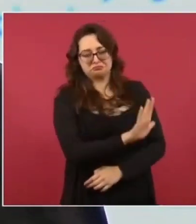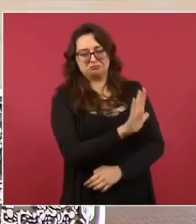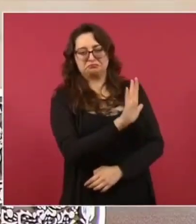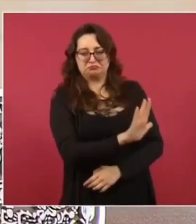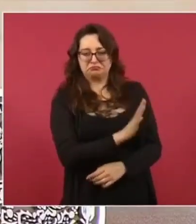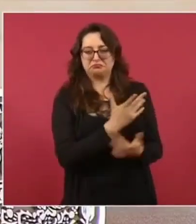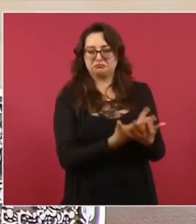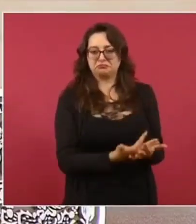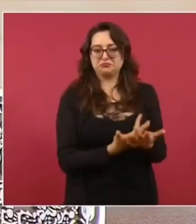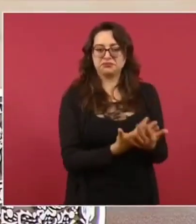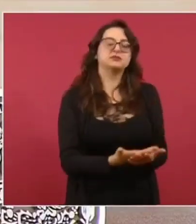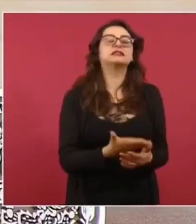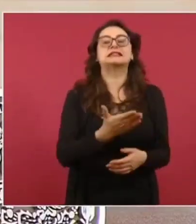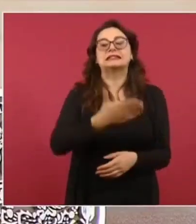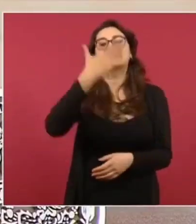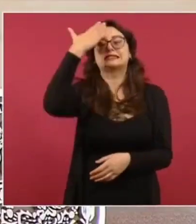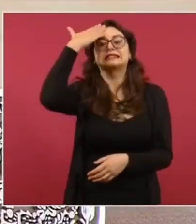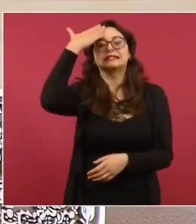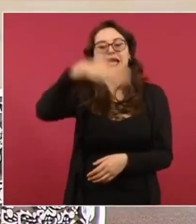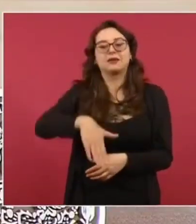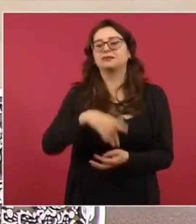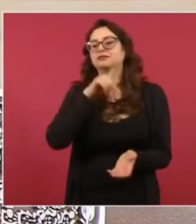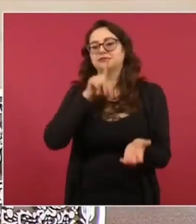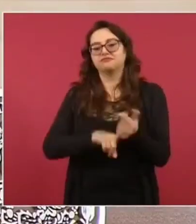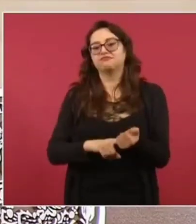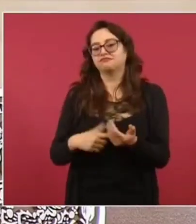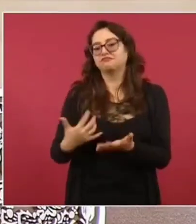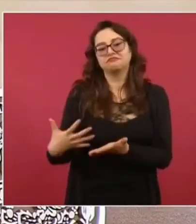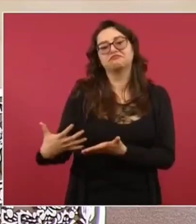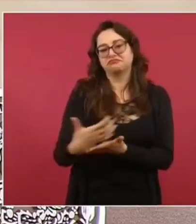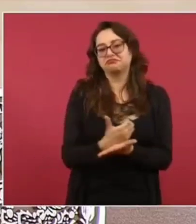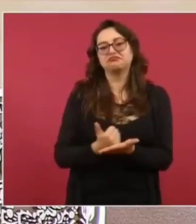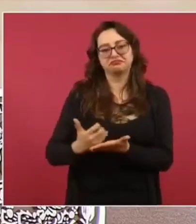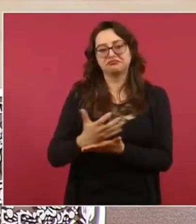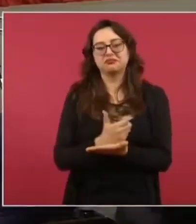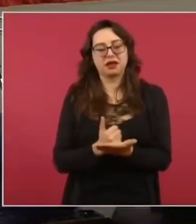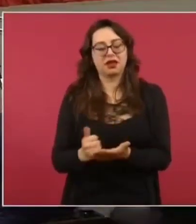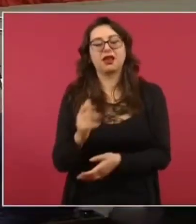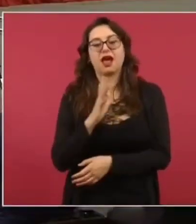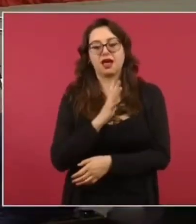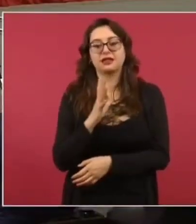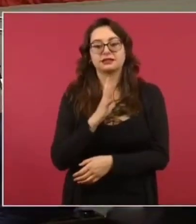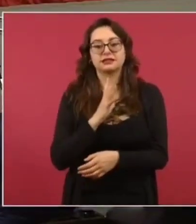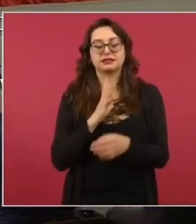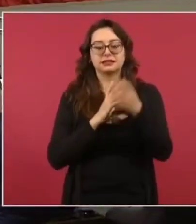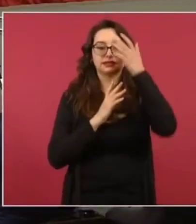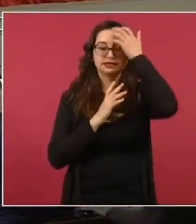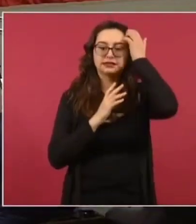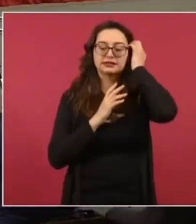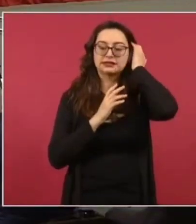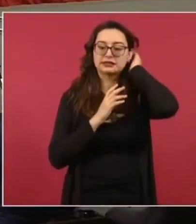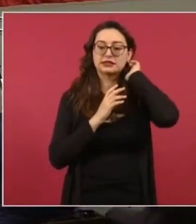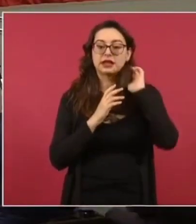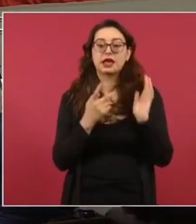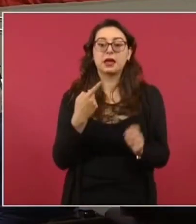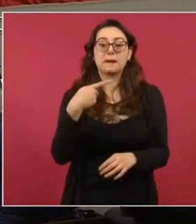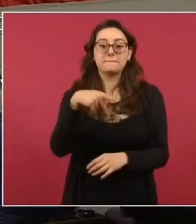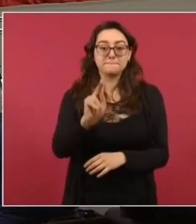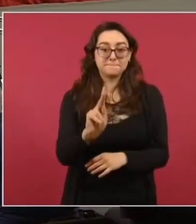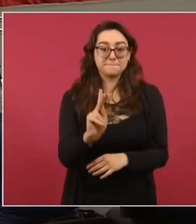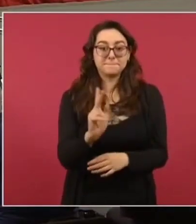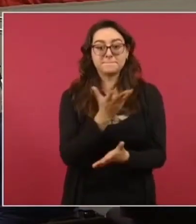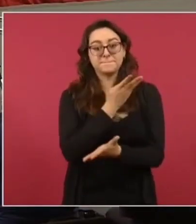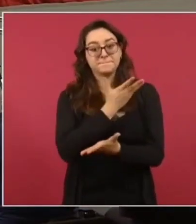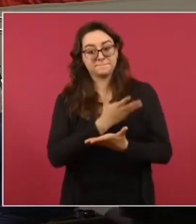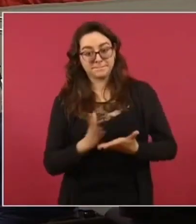operación bastante atractiva para ellos. Pero aún en el hecho